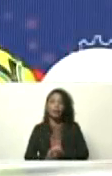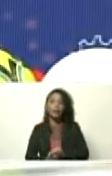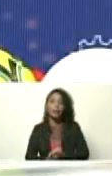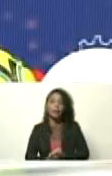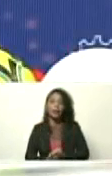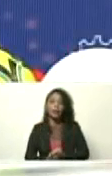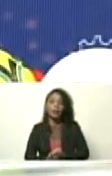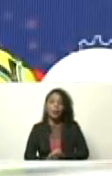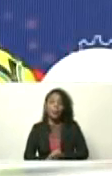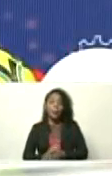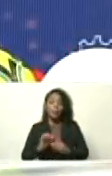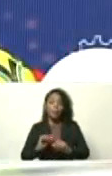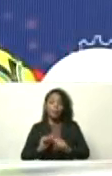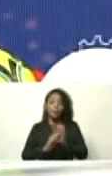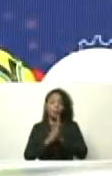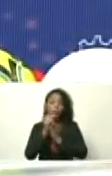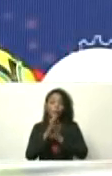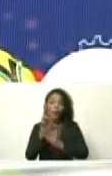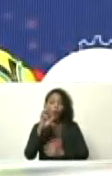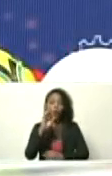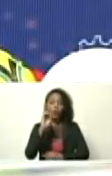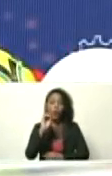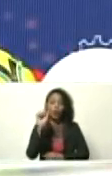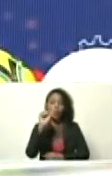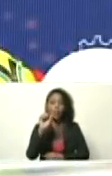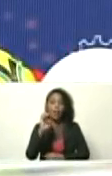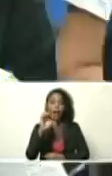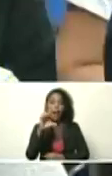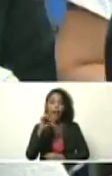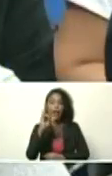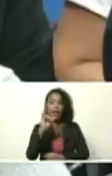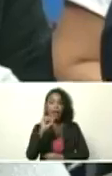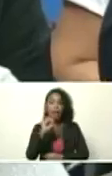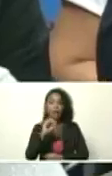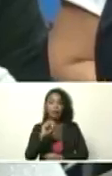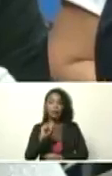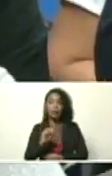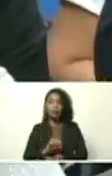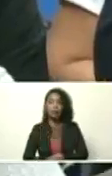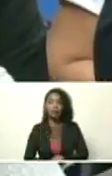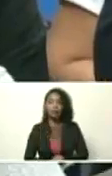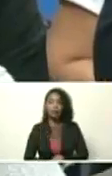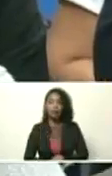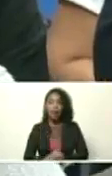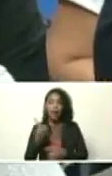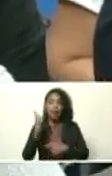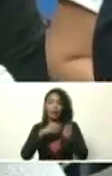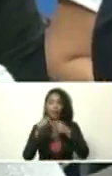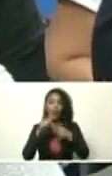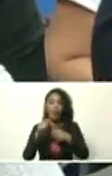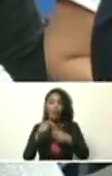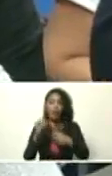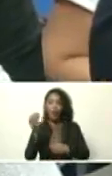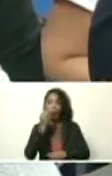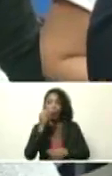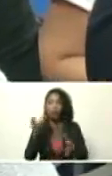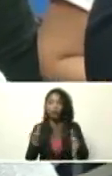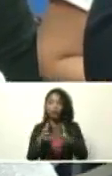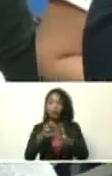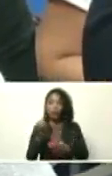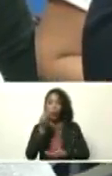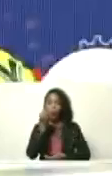Emprendimiento Roselín Gredis. Roselín. Emprendimiento de bodega de víveres, charcuterías,